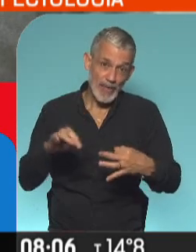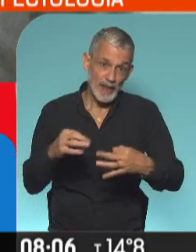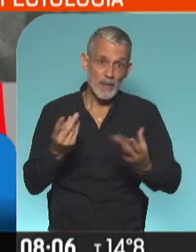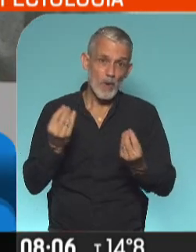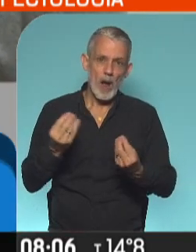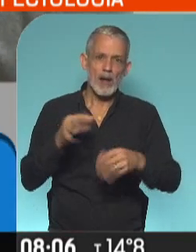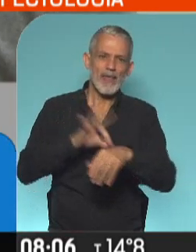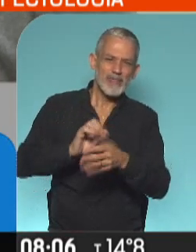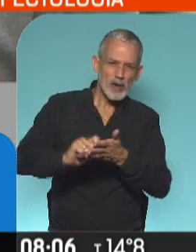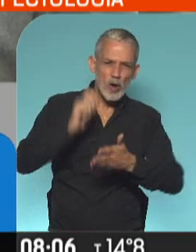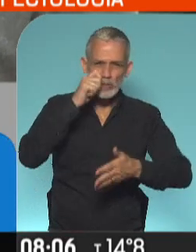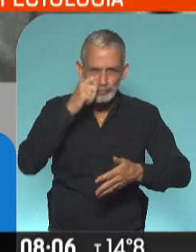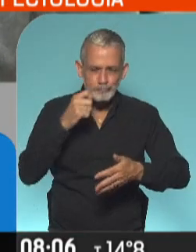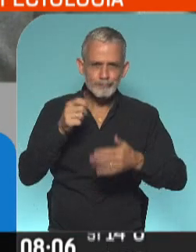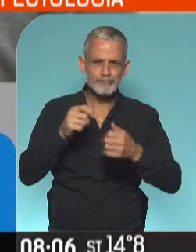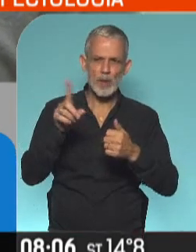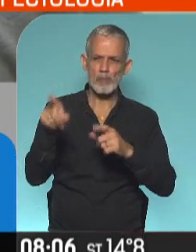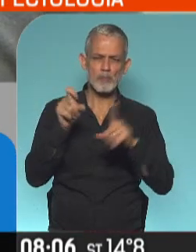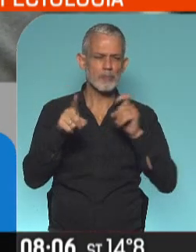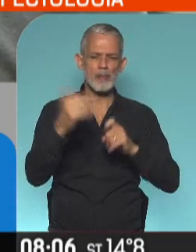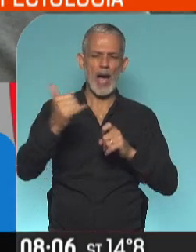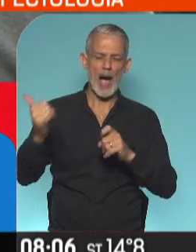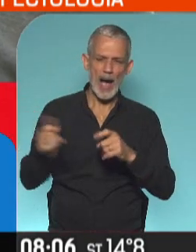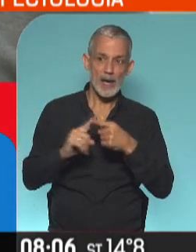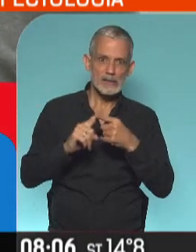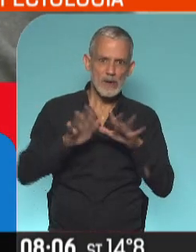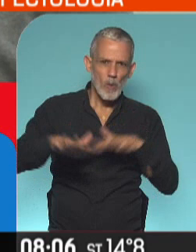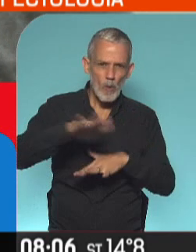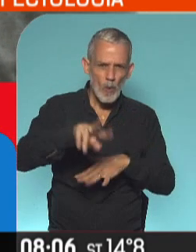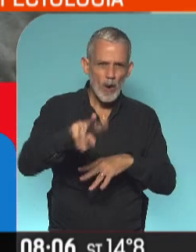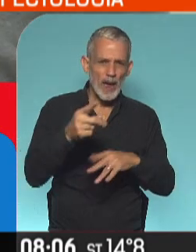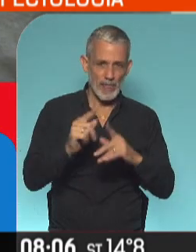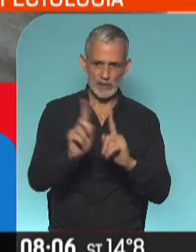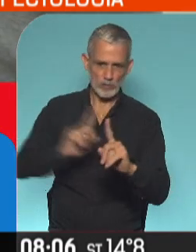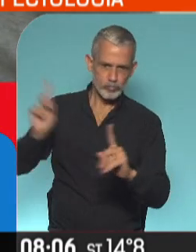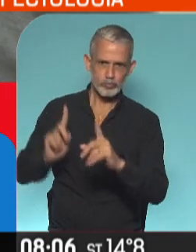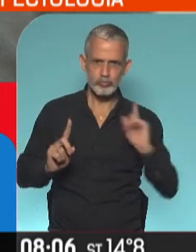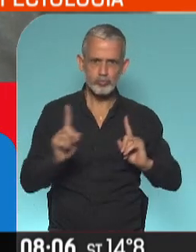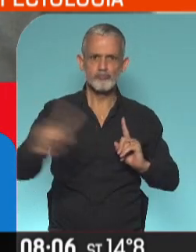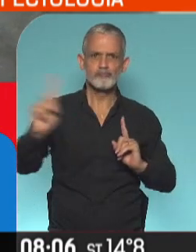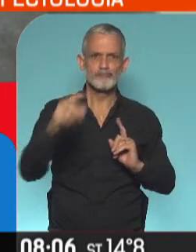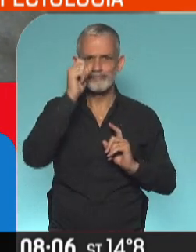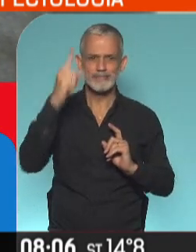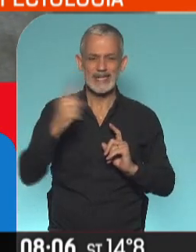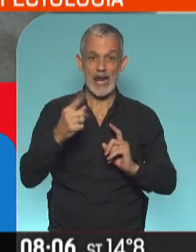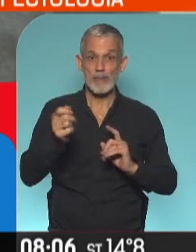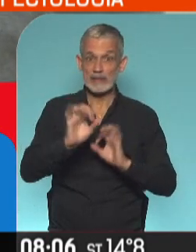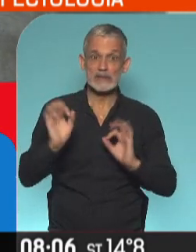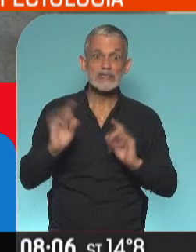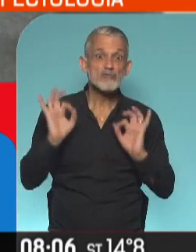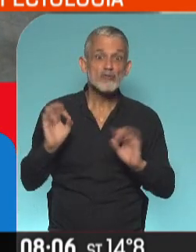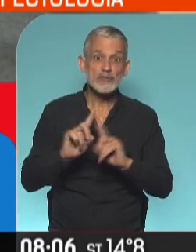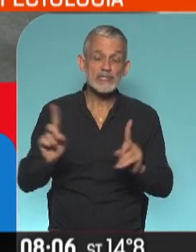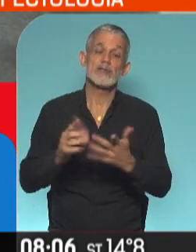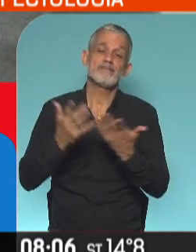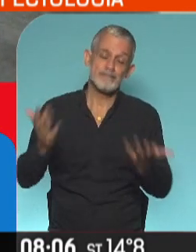el diagnóstico, la identificación de los contactos, la búsqueda de todos esos contactos, el aislamiento más rápido, y si con eso no es suficiente, bueno,